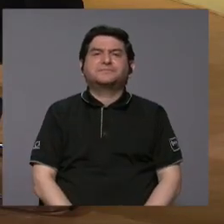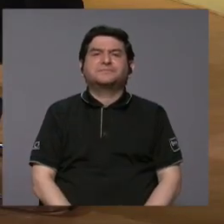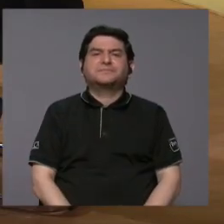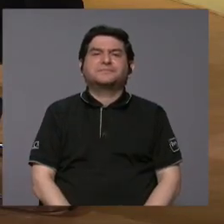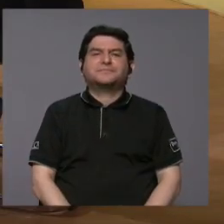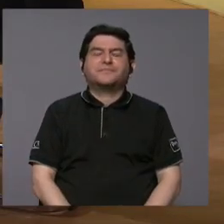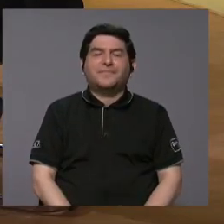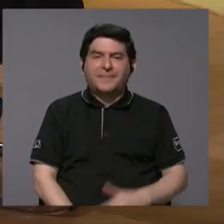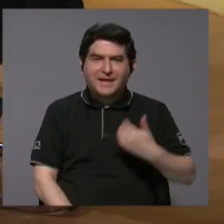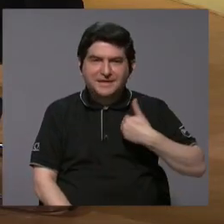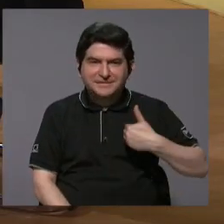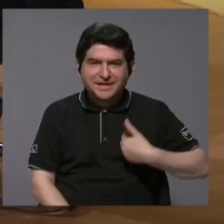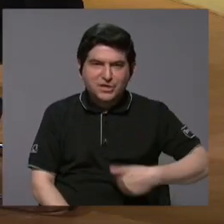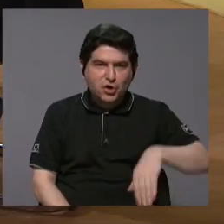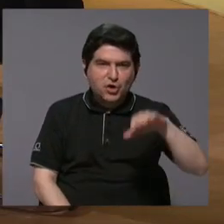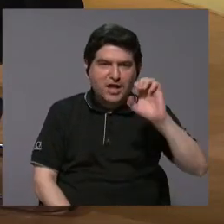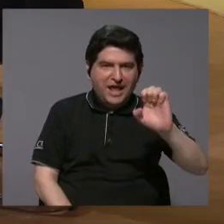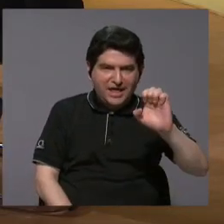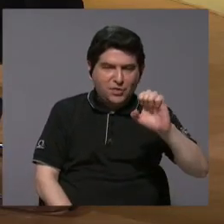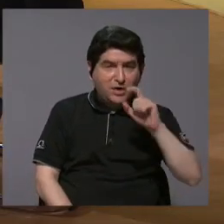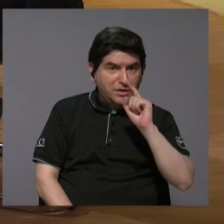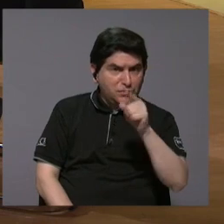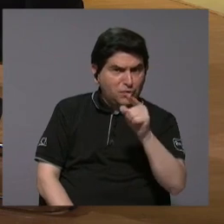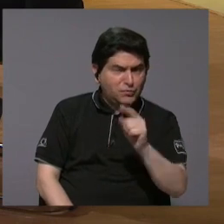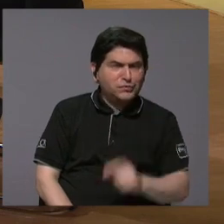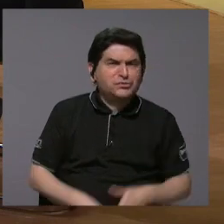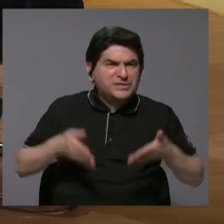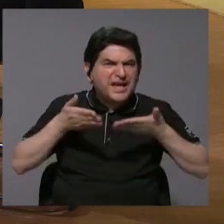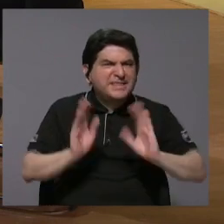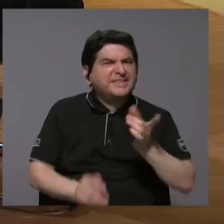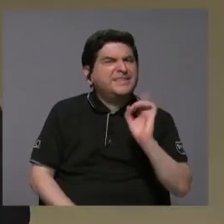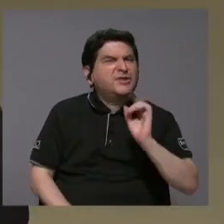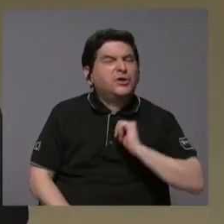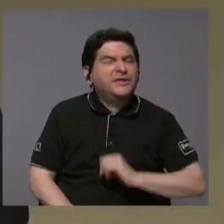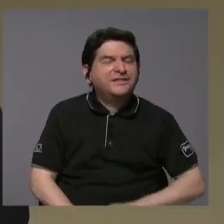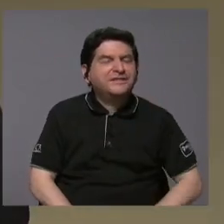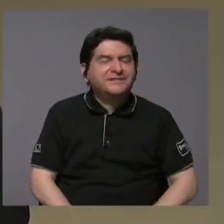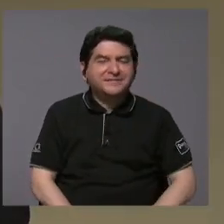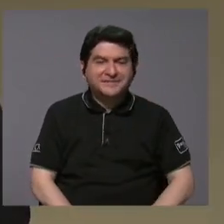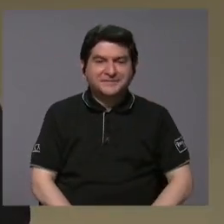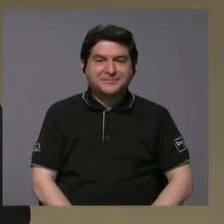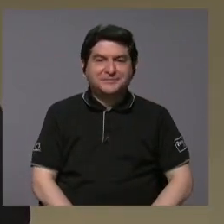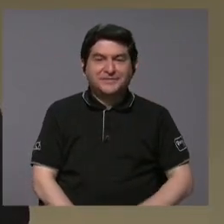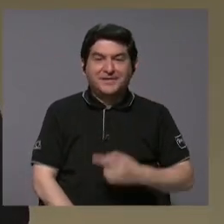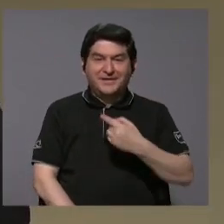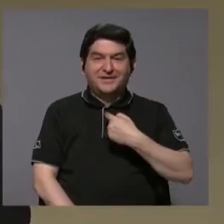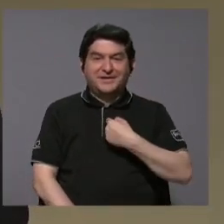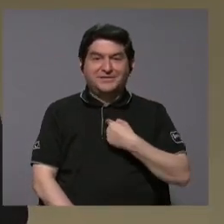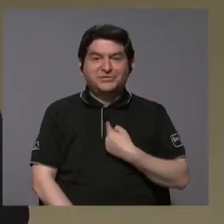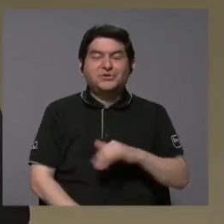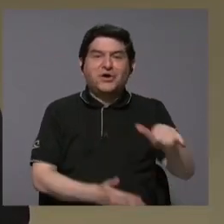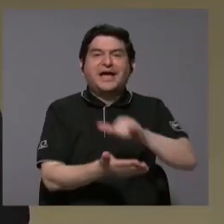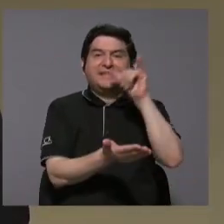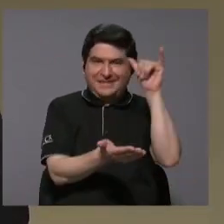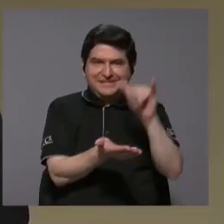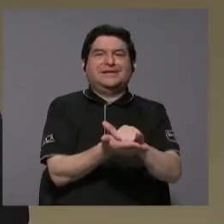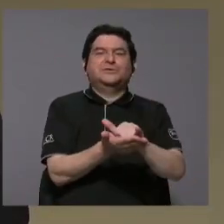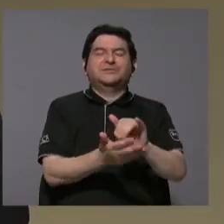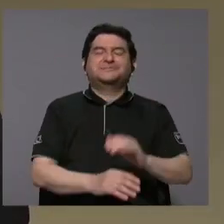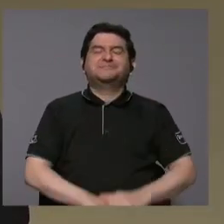Don Eduardo, ¿usted se considera, o dónde nació usted, para empezar? Yo soy josefino, en realidad,